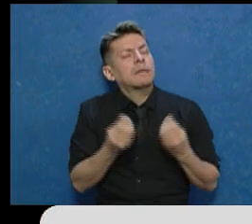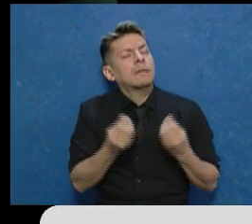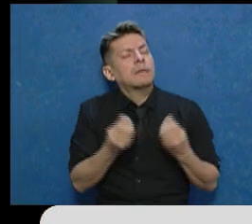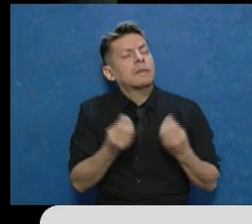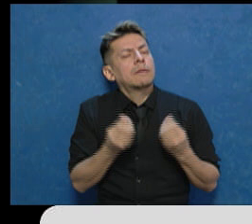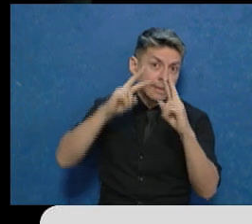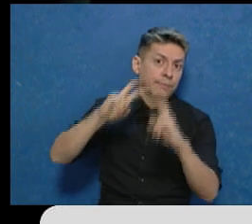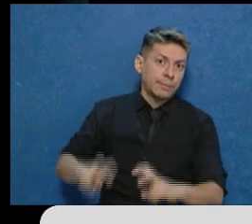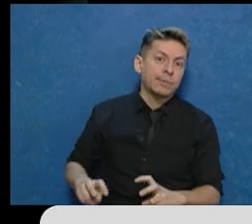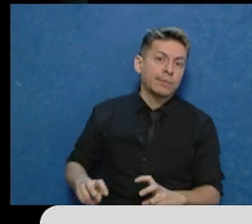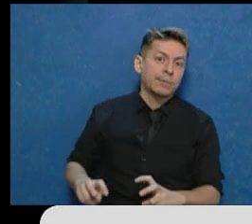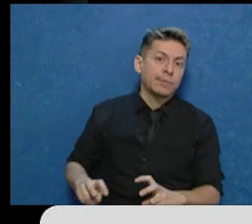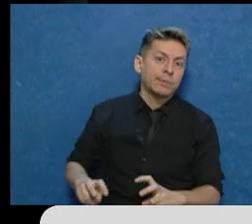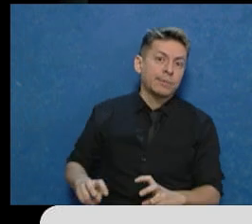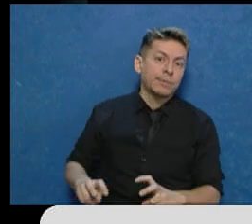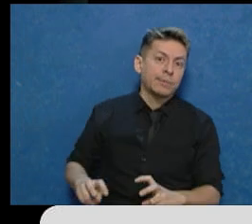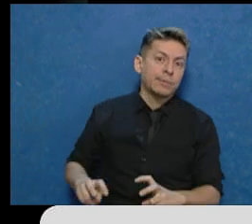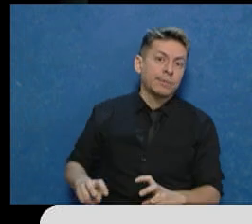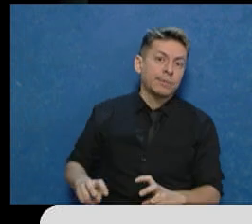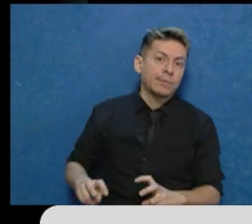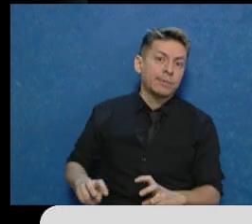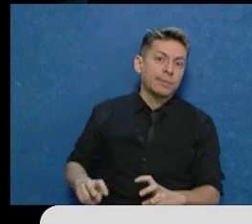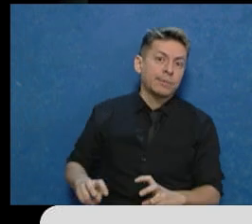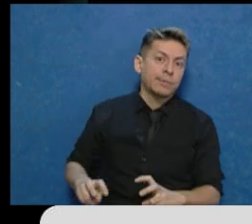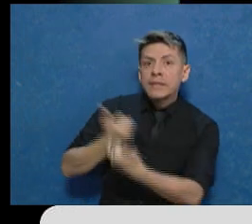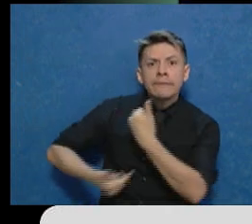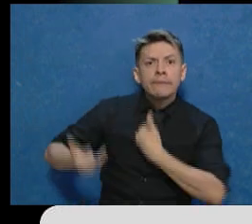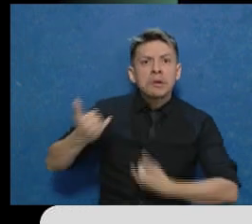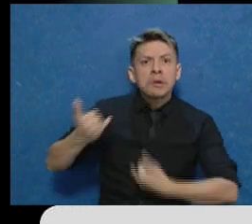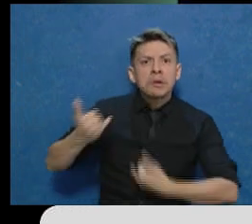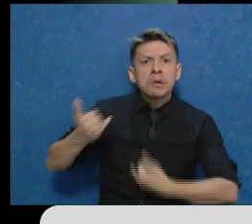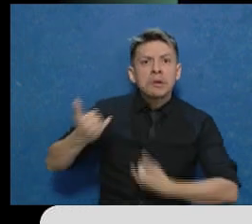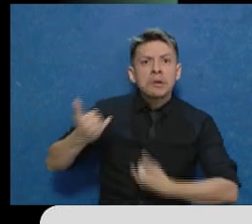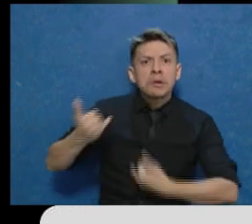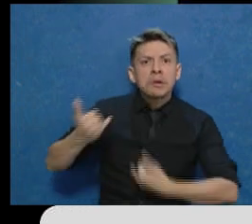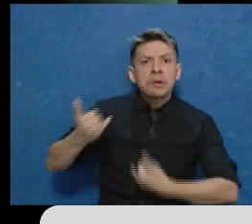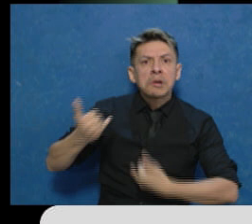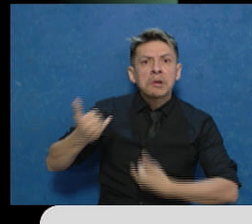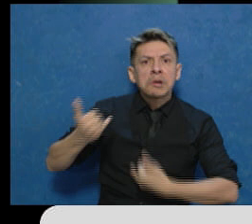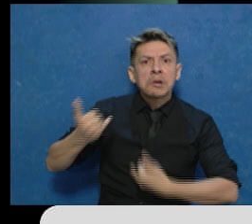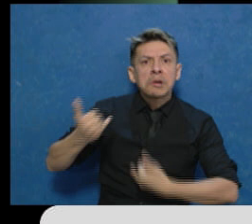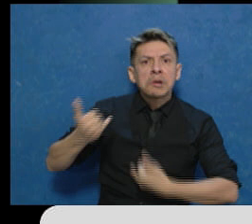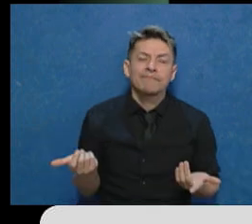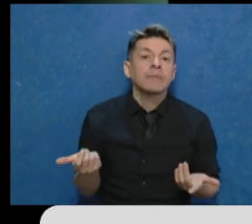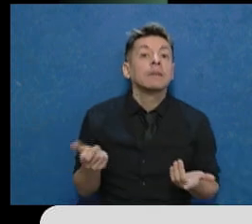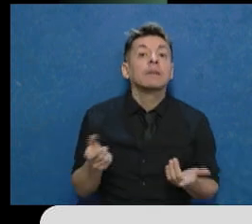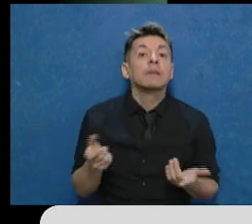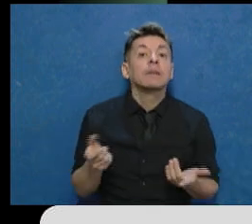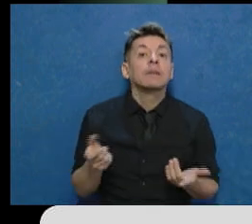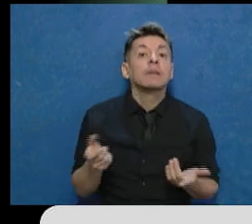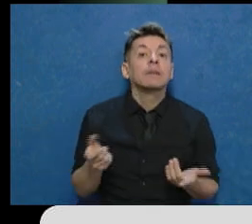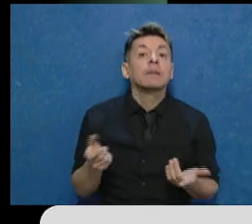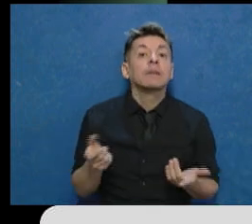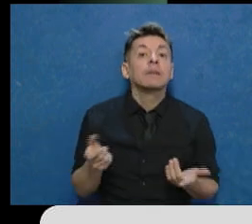la justicia, porque los datos que existen actualmente son realmente muy pobres o muy pocos. La gente de científica se